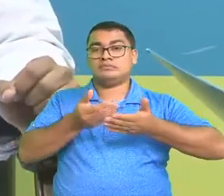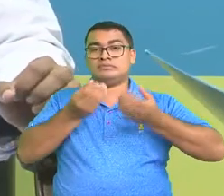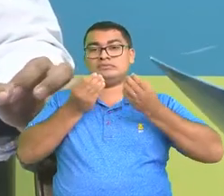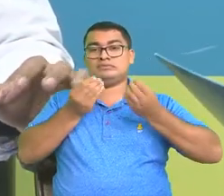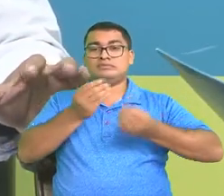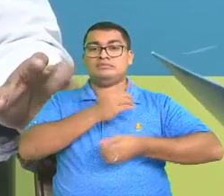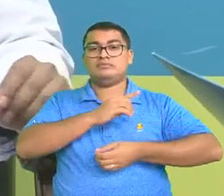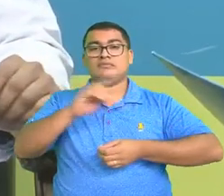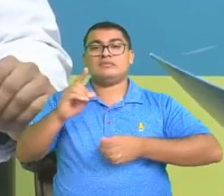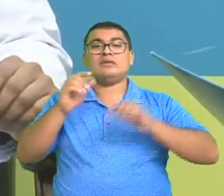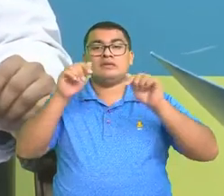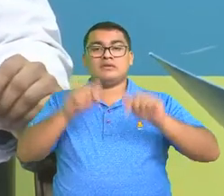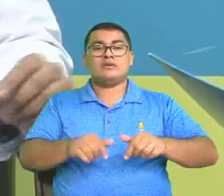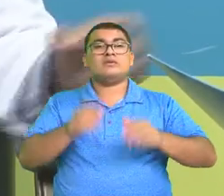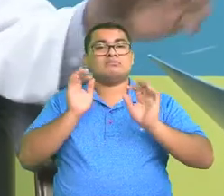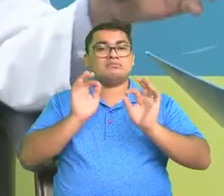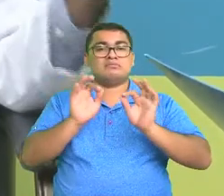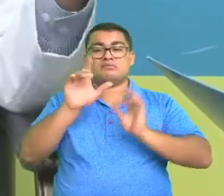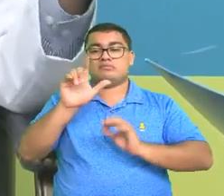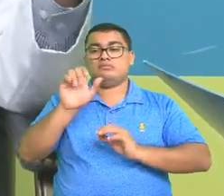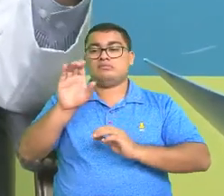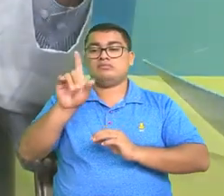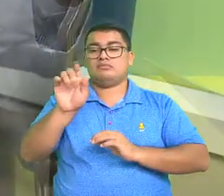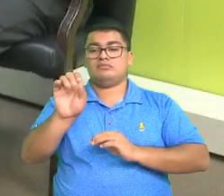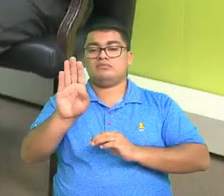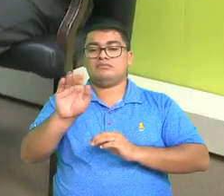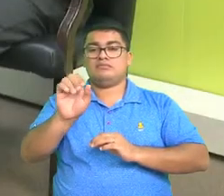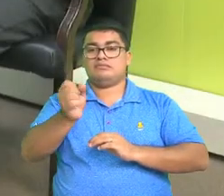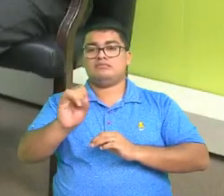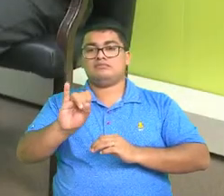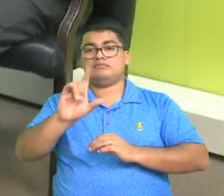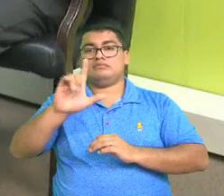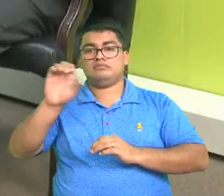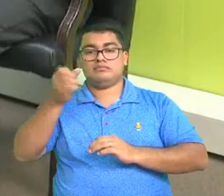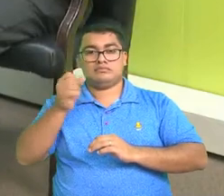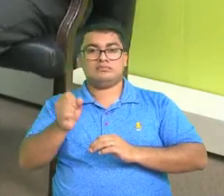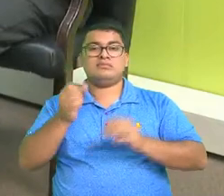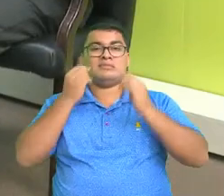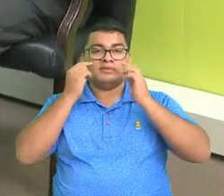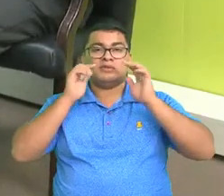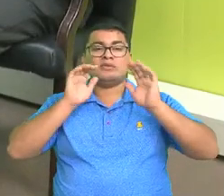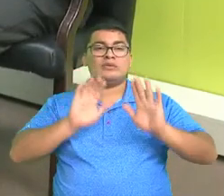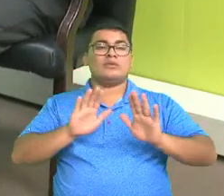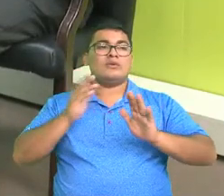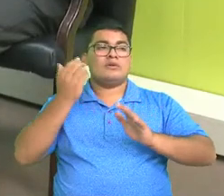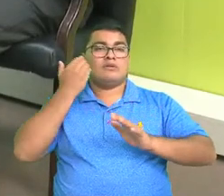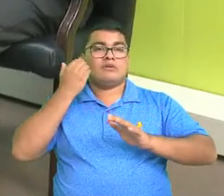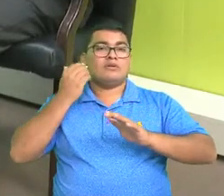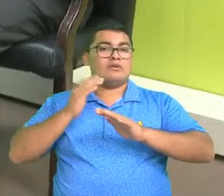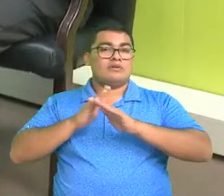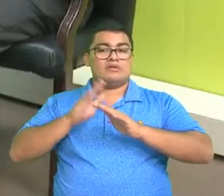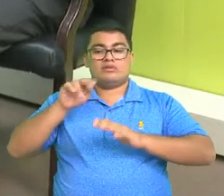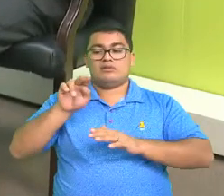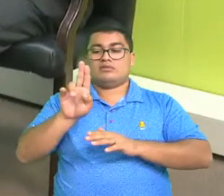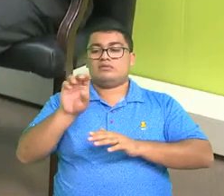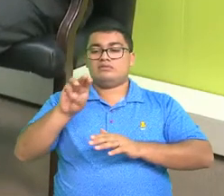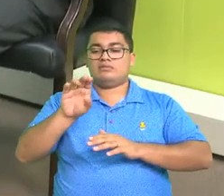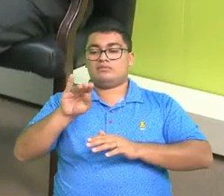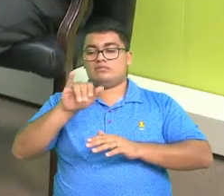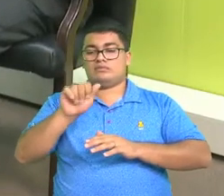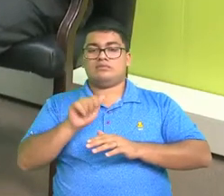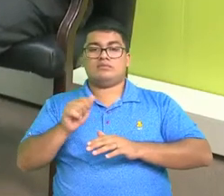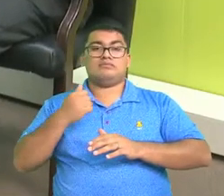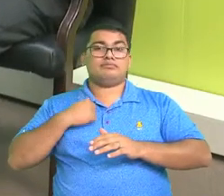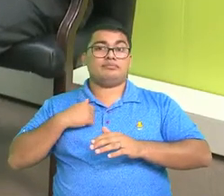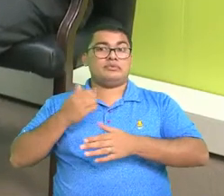ahora le han introducido unos lactobacilos, que eso lo trae la lactancia materna y que te protegen de infecciones por neumonía y diarrea. Pero